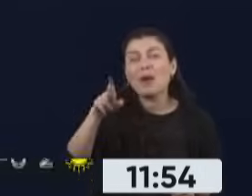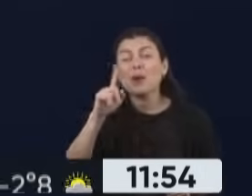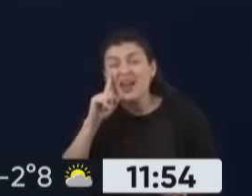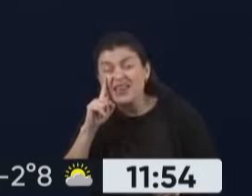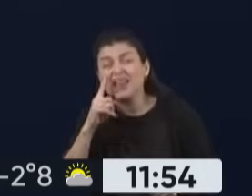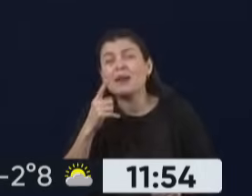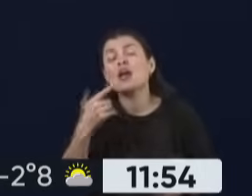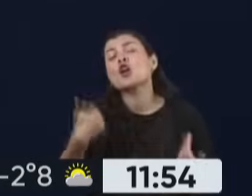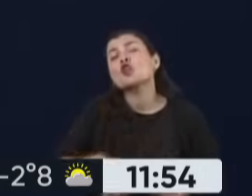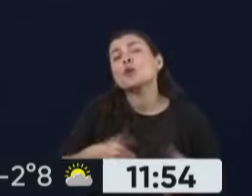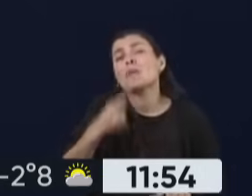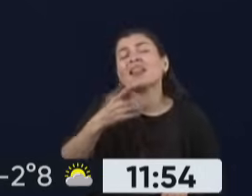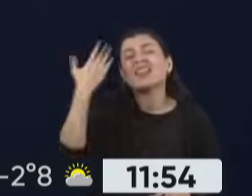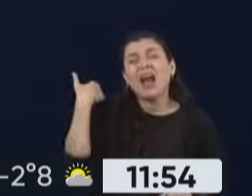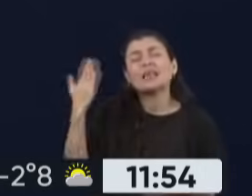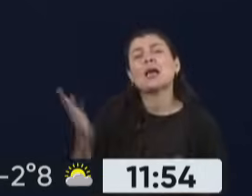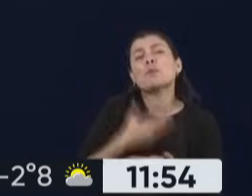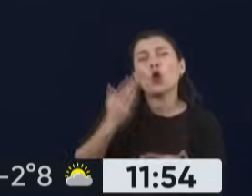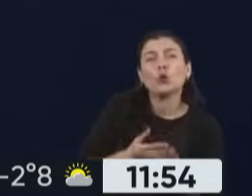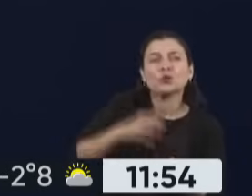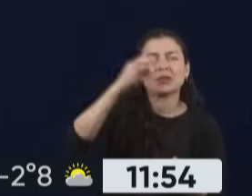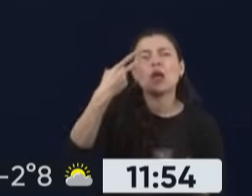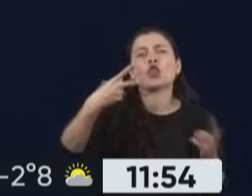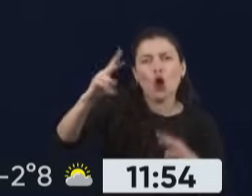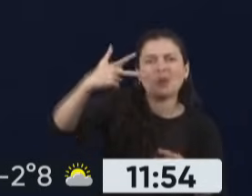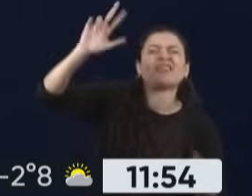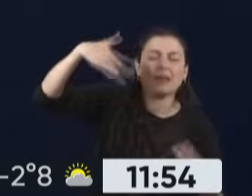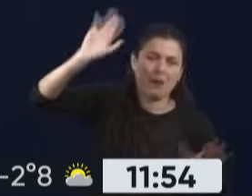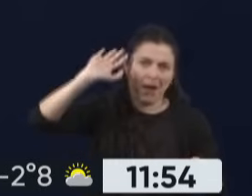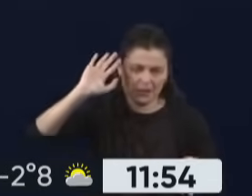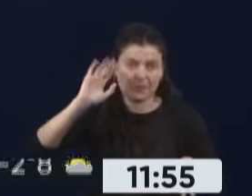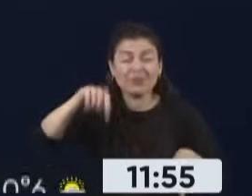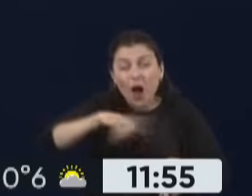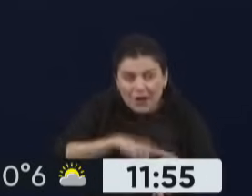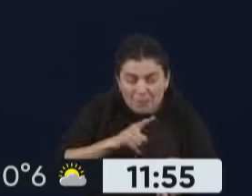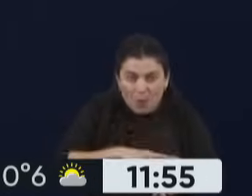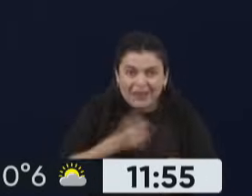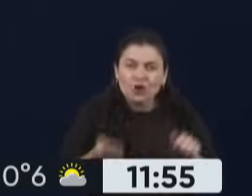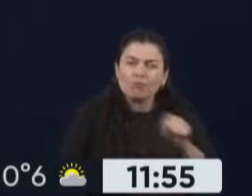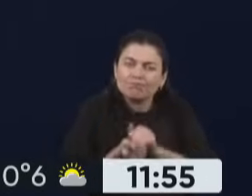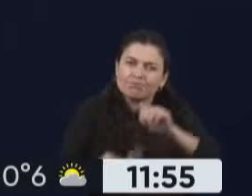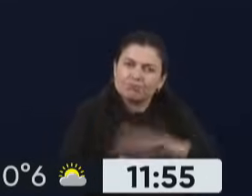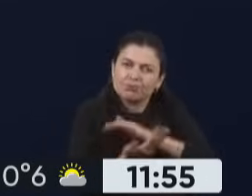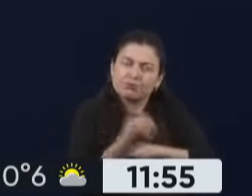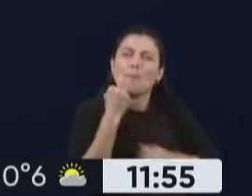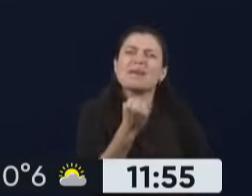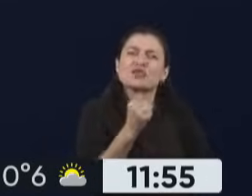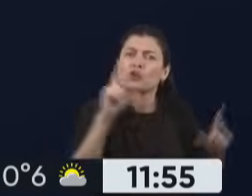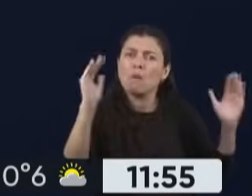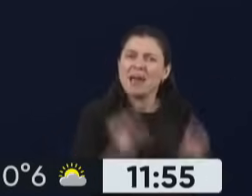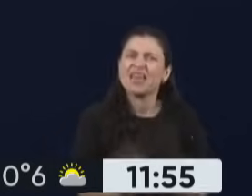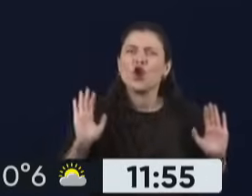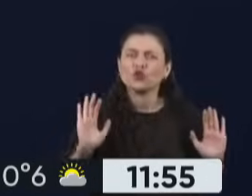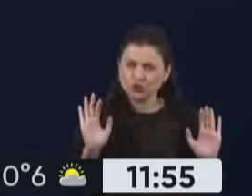cuando normalmente es más del doble que eso, significativamente más del doble. Ahora, ¿por qué es importante esto que